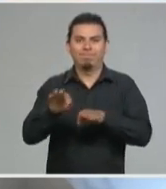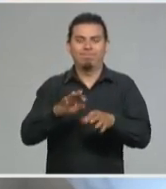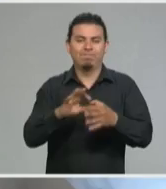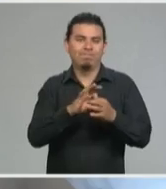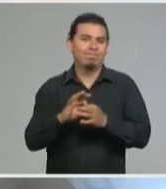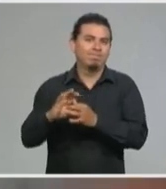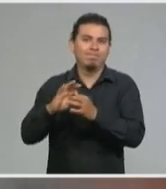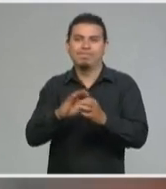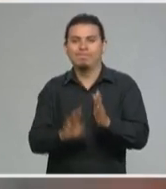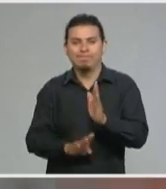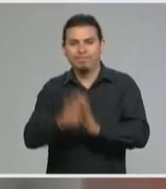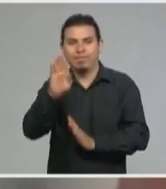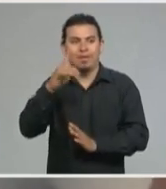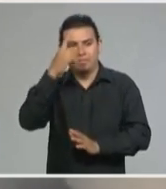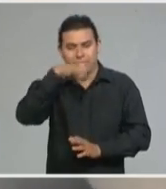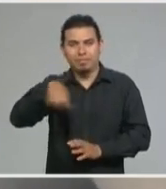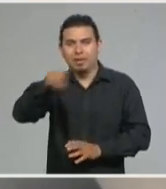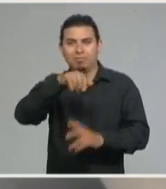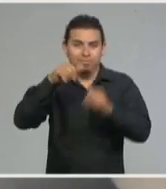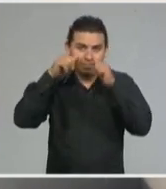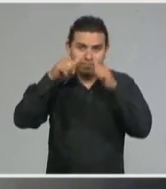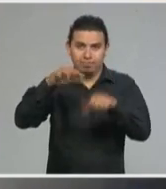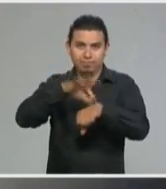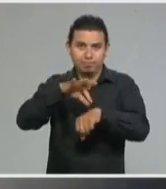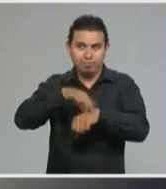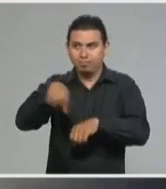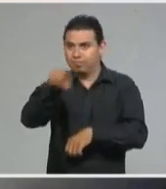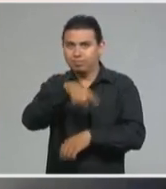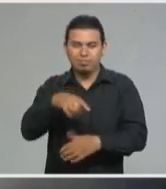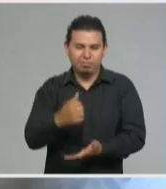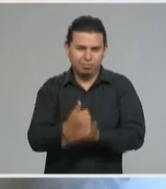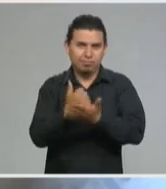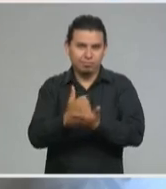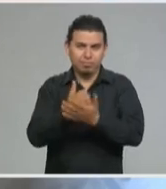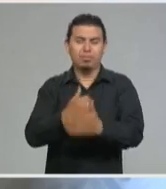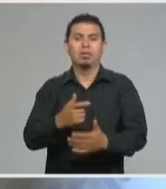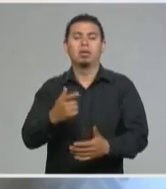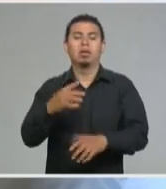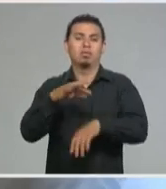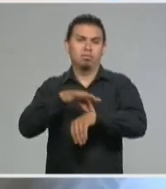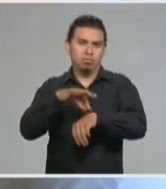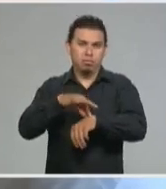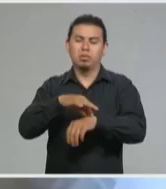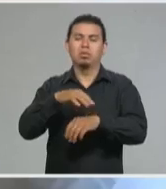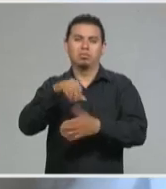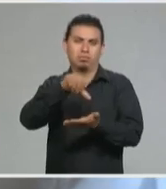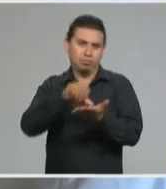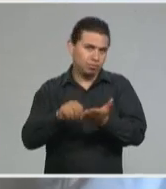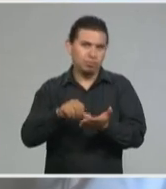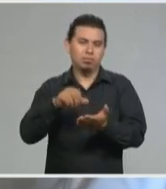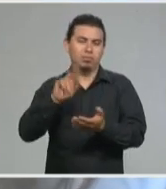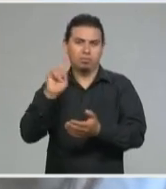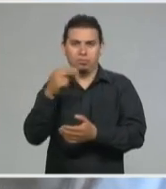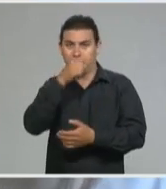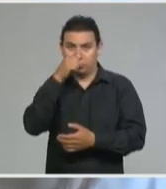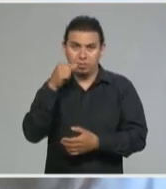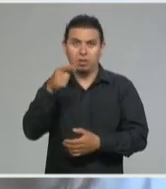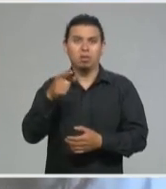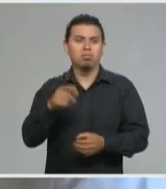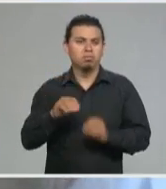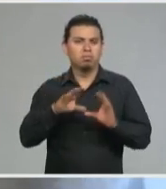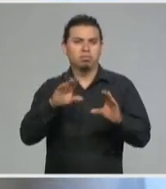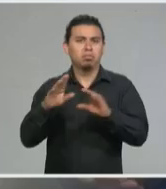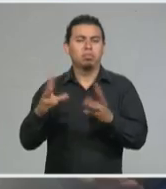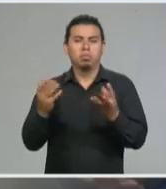que fortalezcan obviamente los servicios de atención médica en el estado. Las facultades de medicina y cirugía desde su creación han